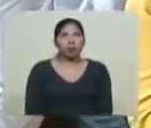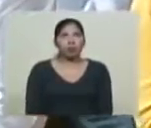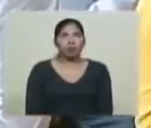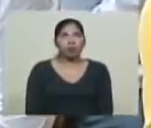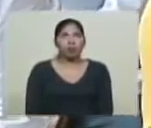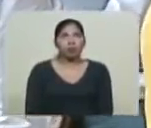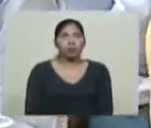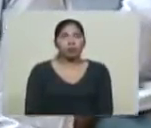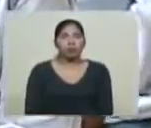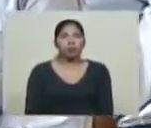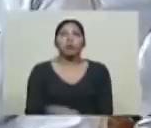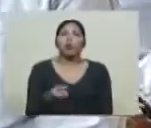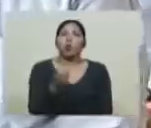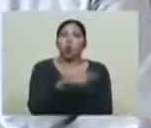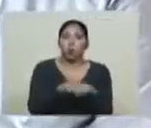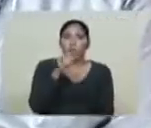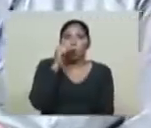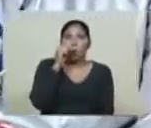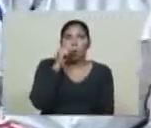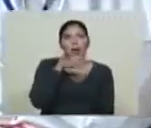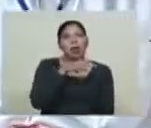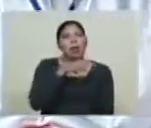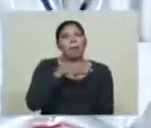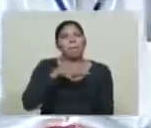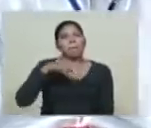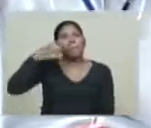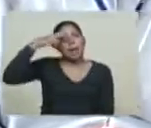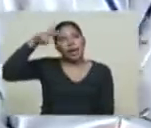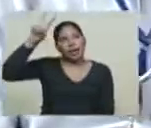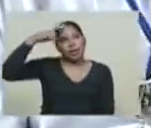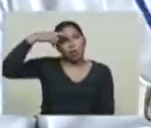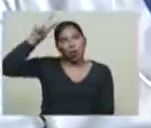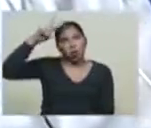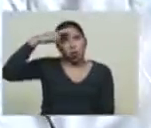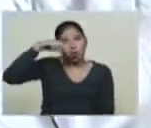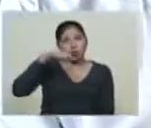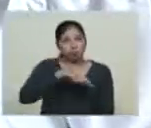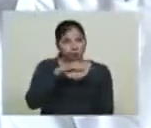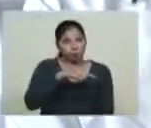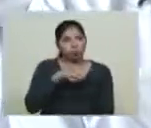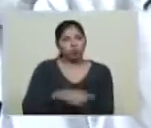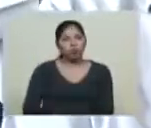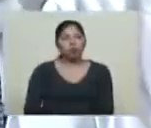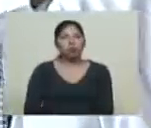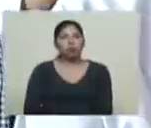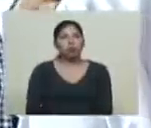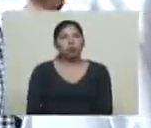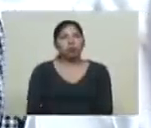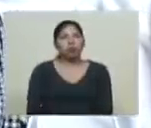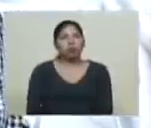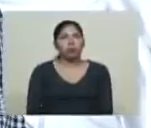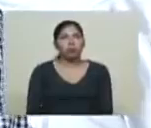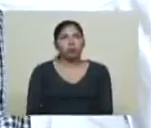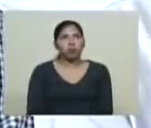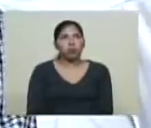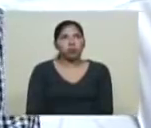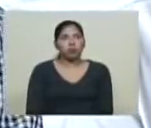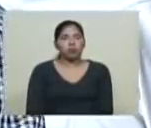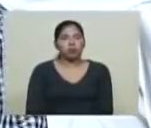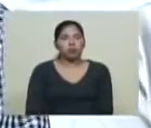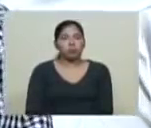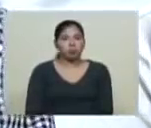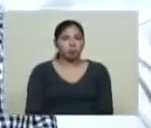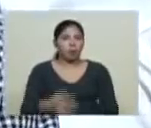Ruiz, Cuauhtémoc de México, jefe del programa de inmunizaciones de la Organización Panamericana de la Salud